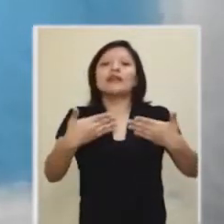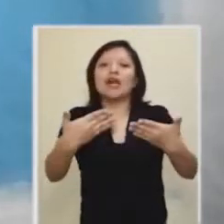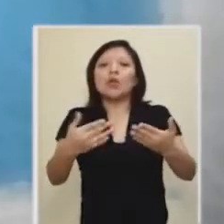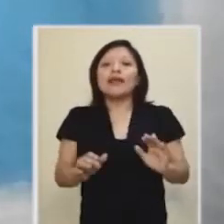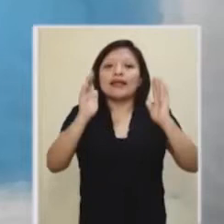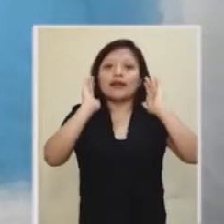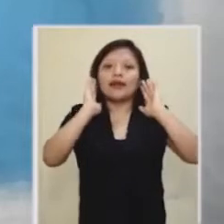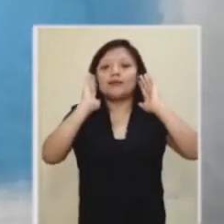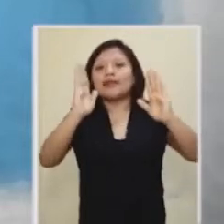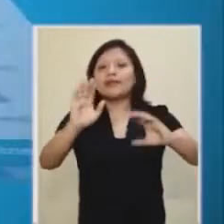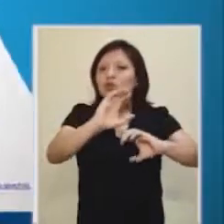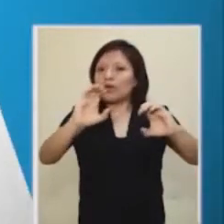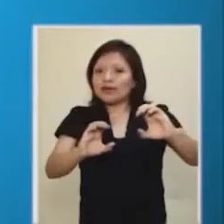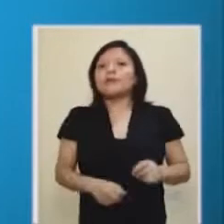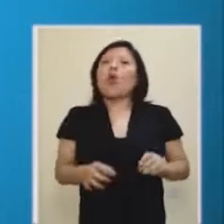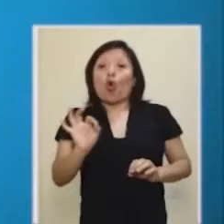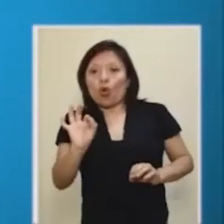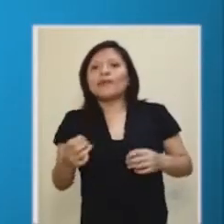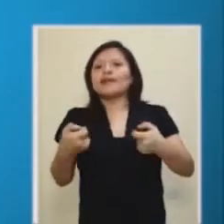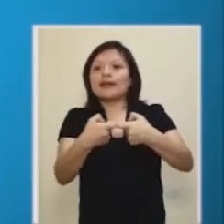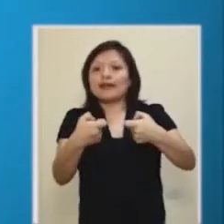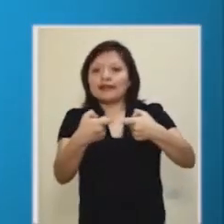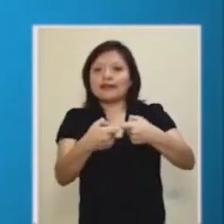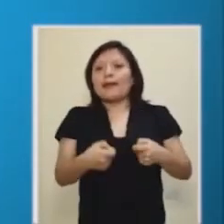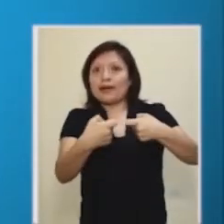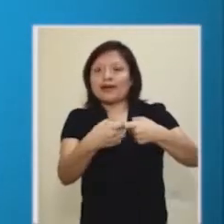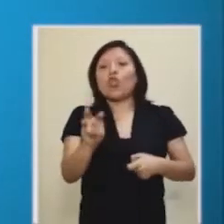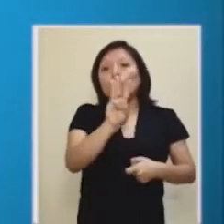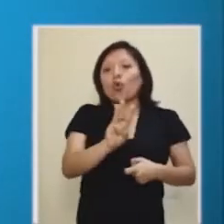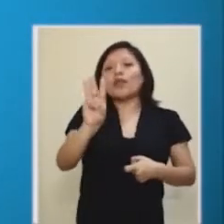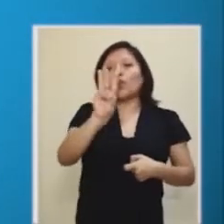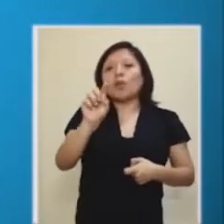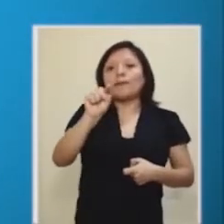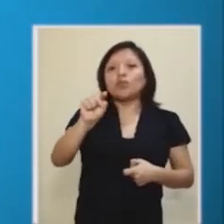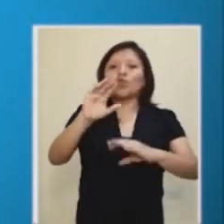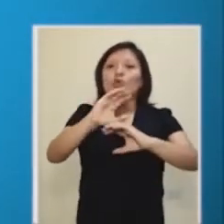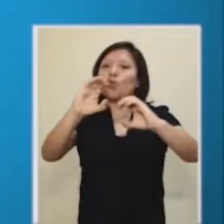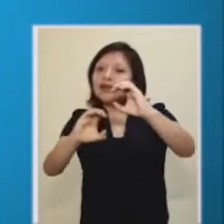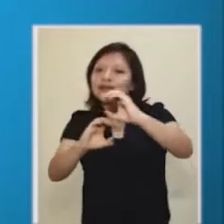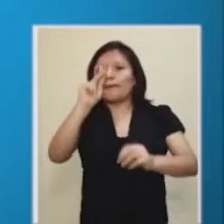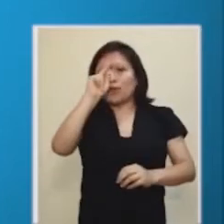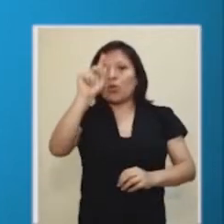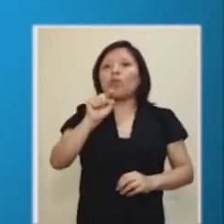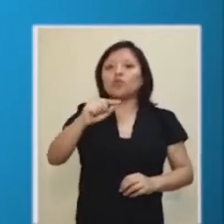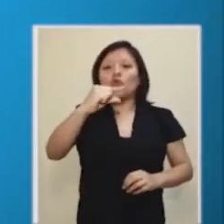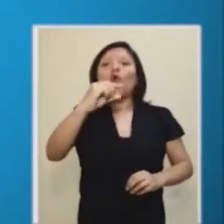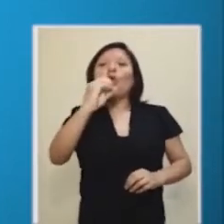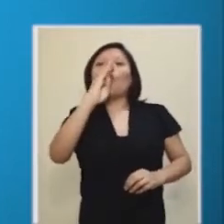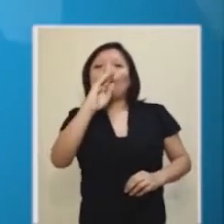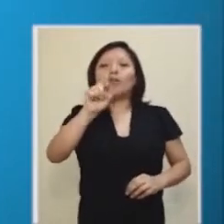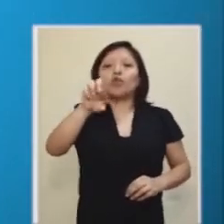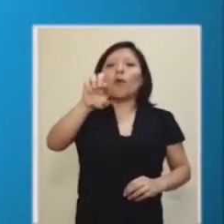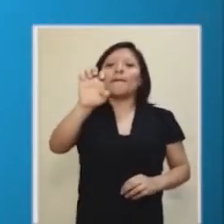privada es un 20 por ciento, o muchas instituciones tienen también descuentos especiales. En la parte de trabajo, para participar en